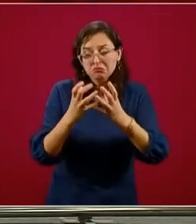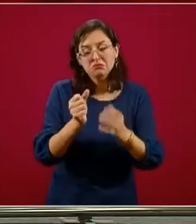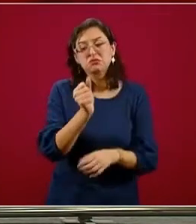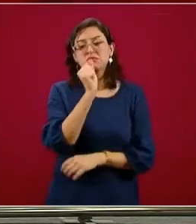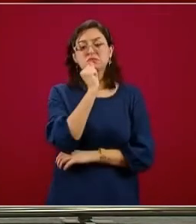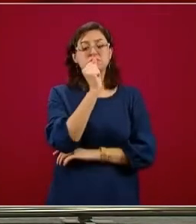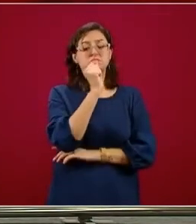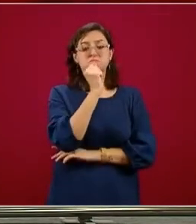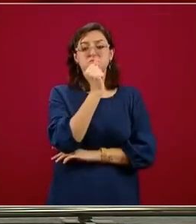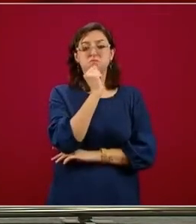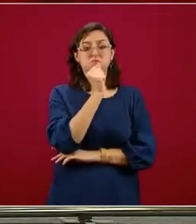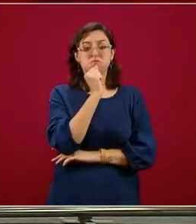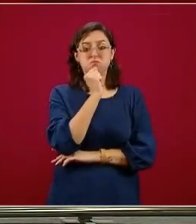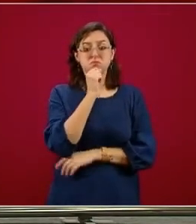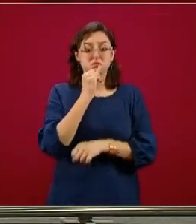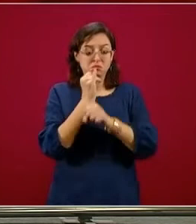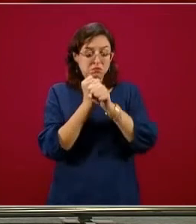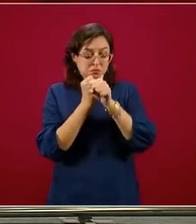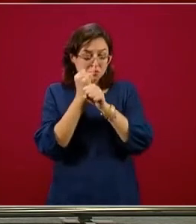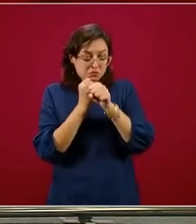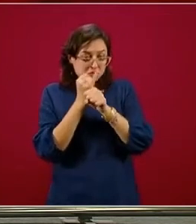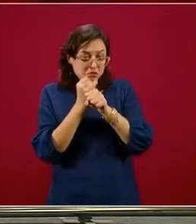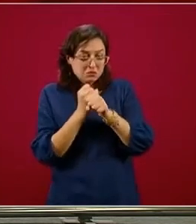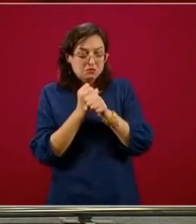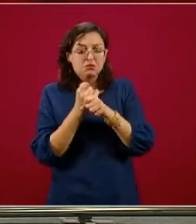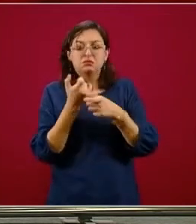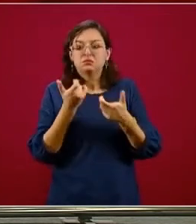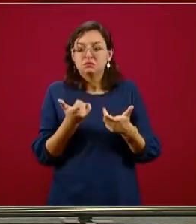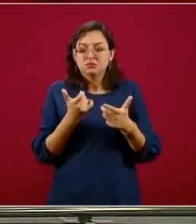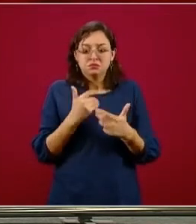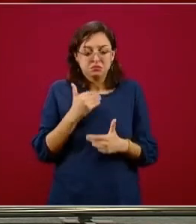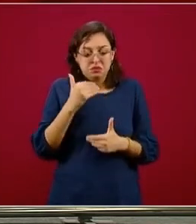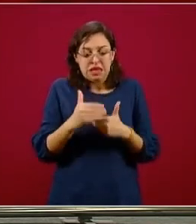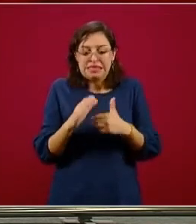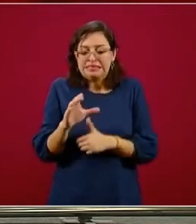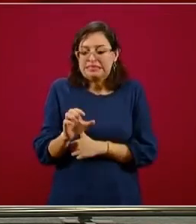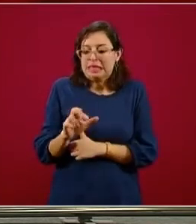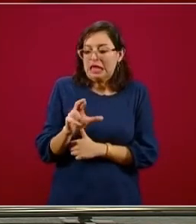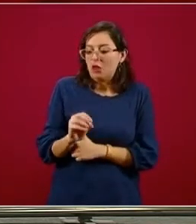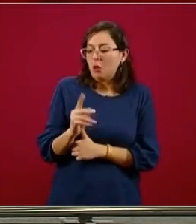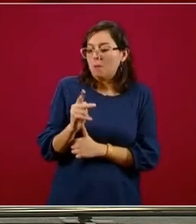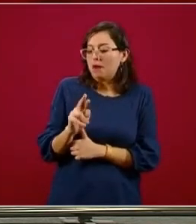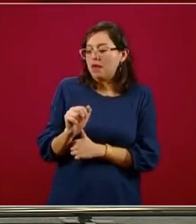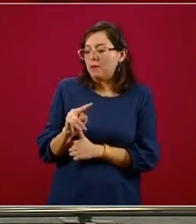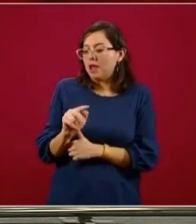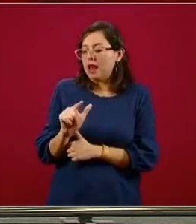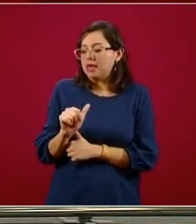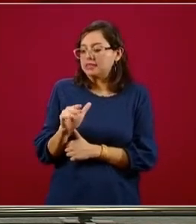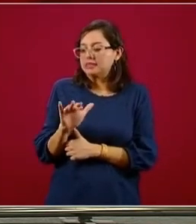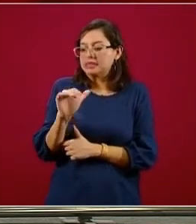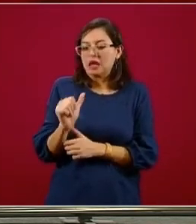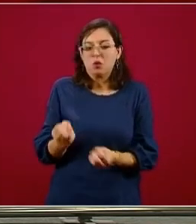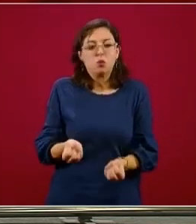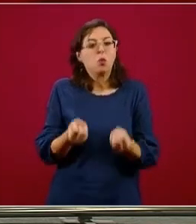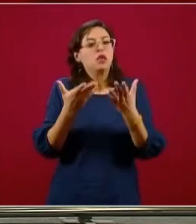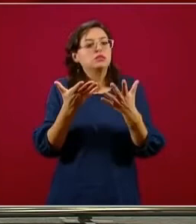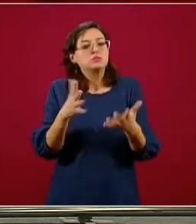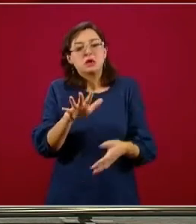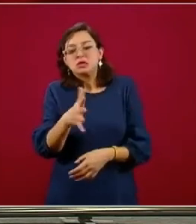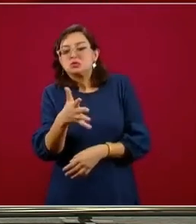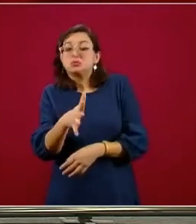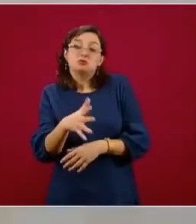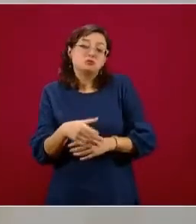estudio grande o importante de seroprevalencia que pueda llevar inclusive a estimar esta cantidad de personas. De seguro, en